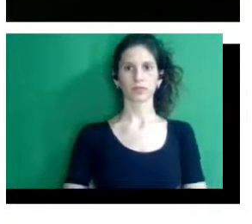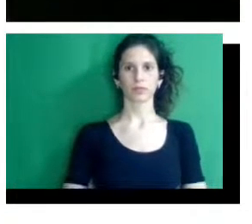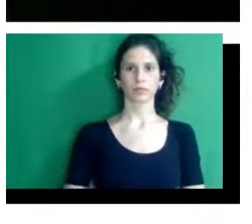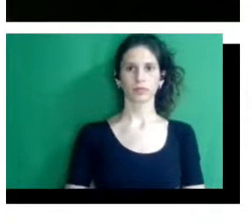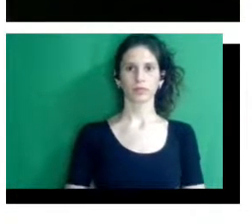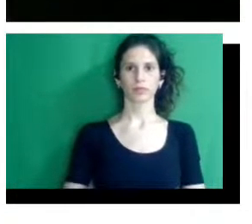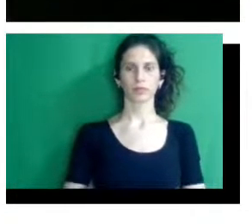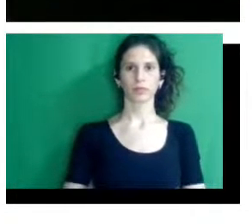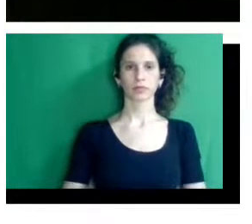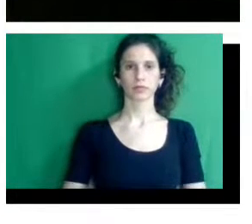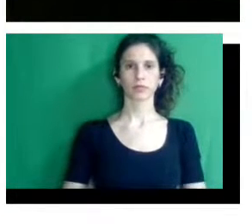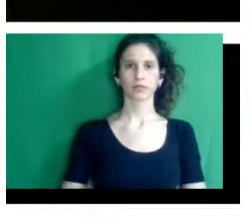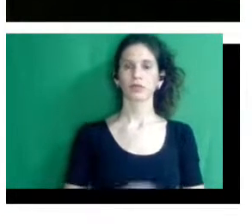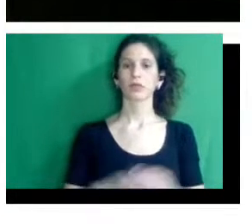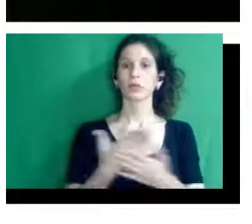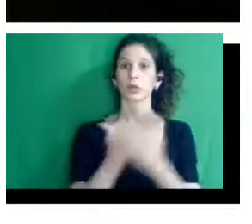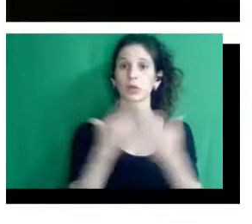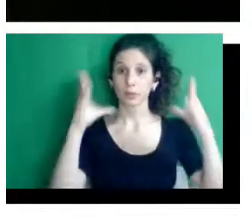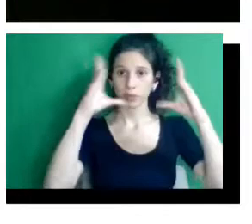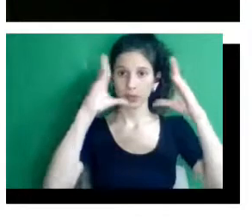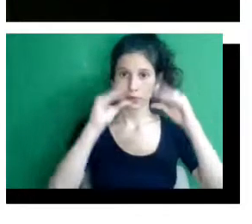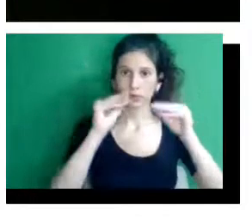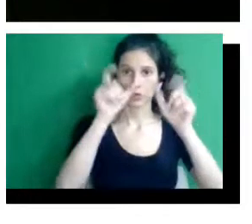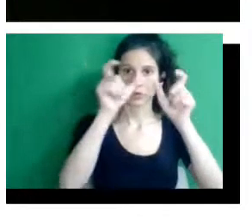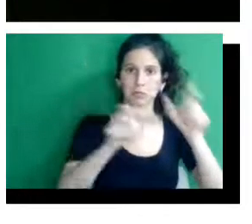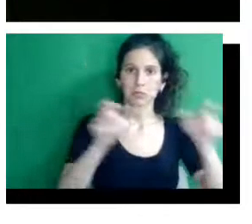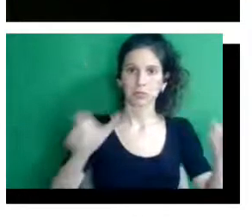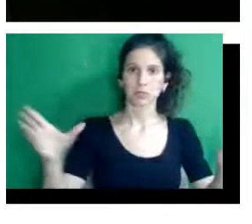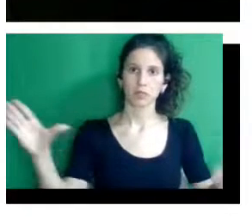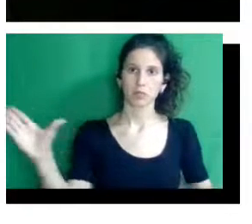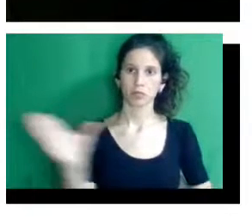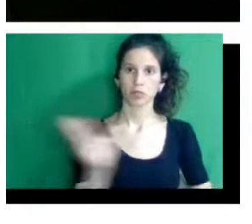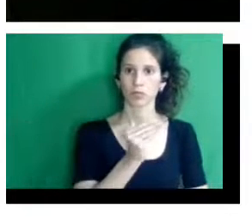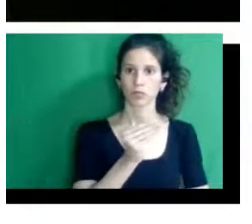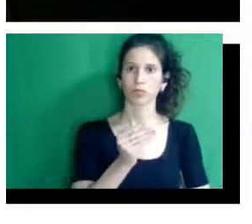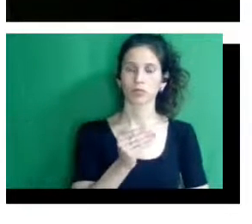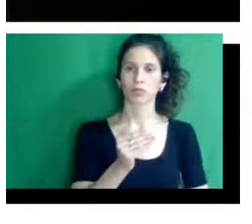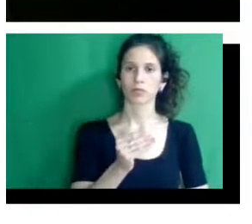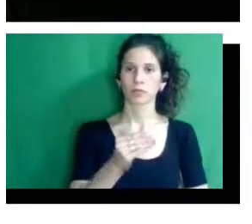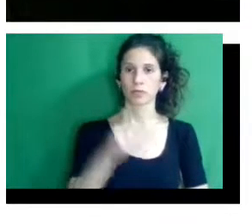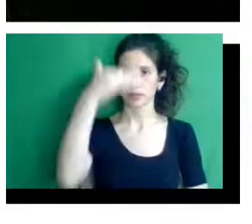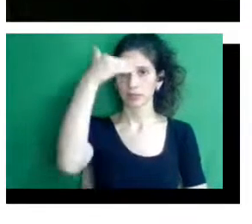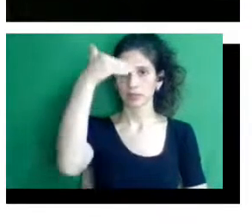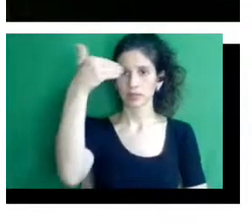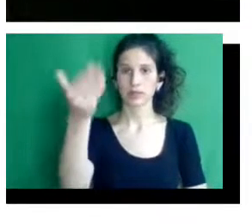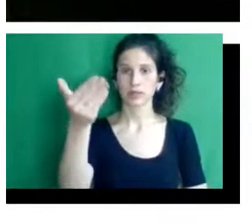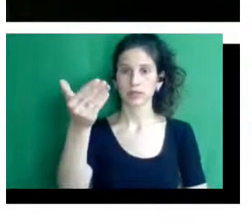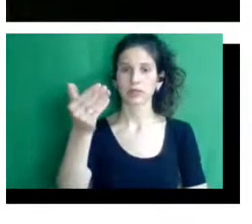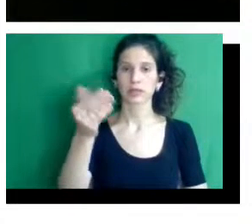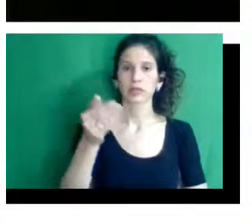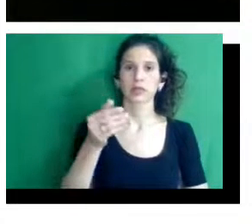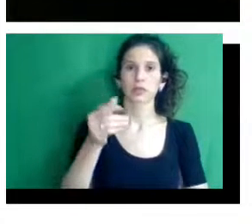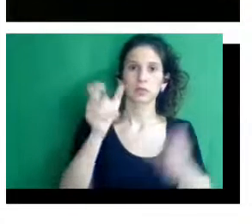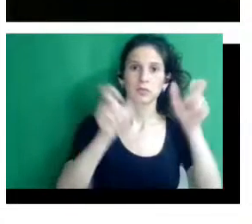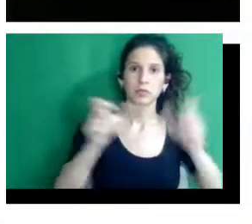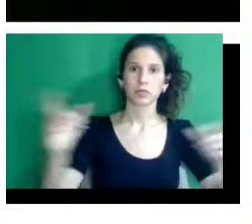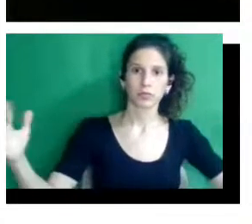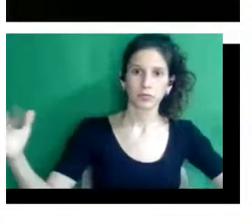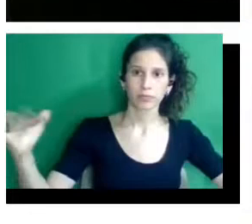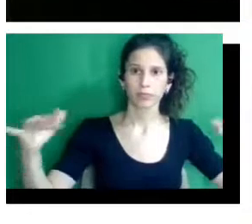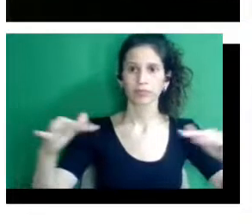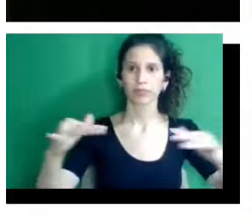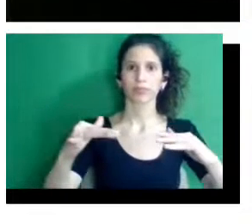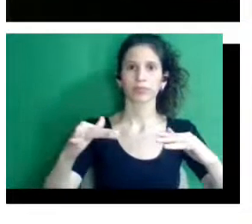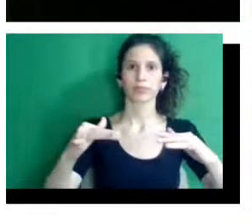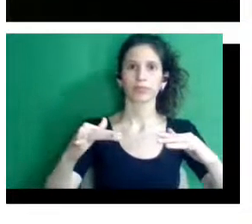Buenas noches para todos. Un cordial saludo a todos los invitados y participantes. Perdón, no estoy bien.